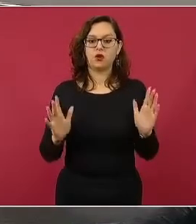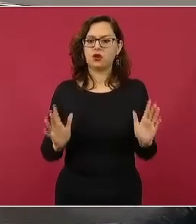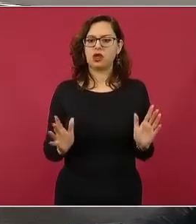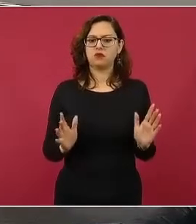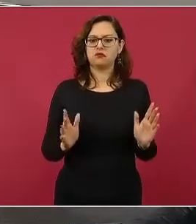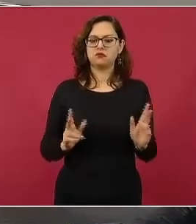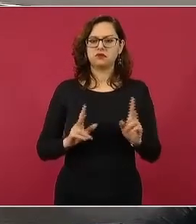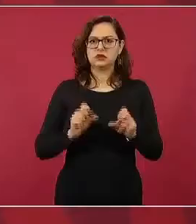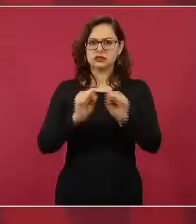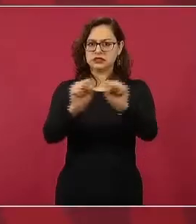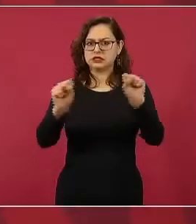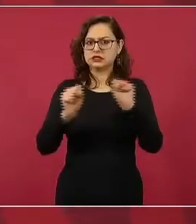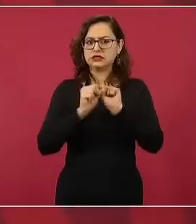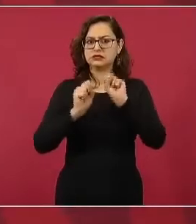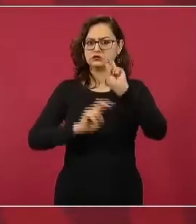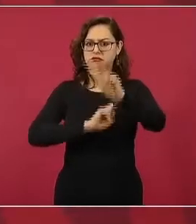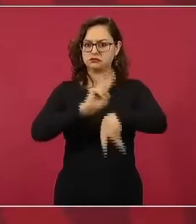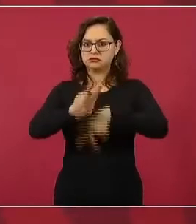no sé,